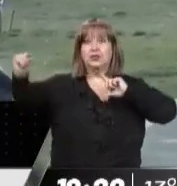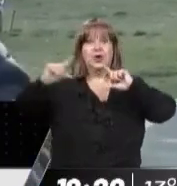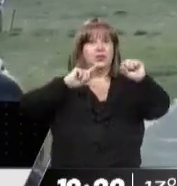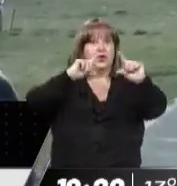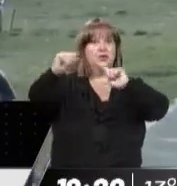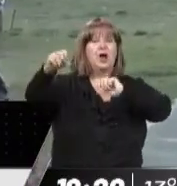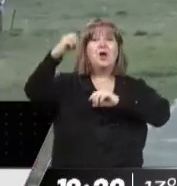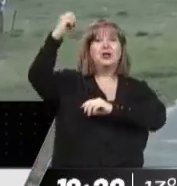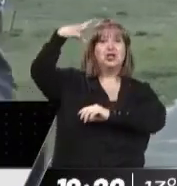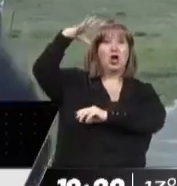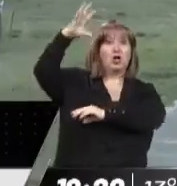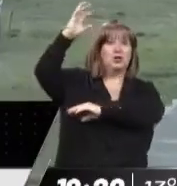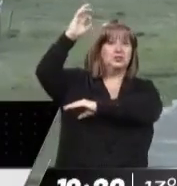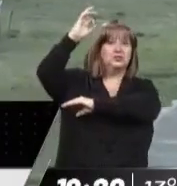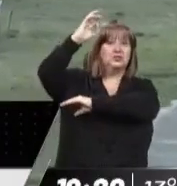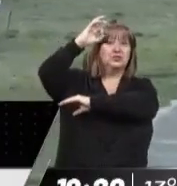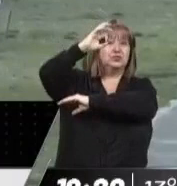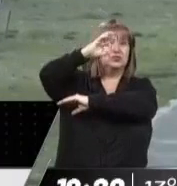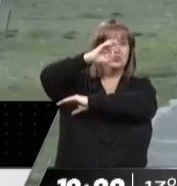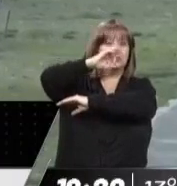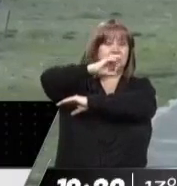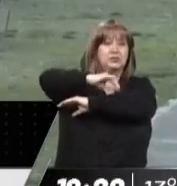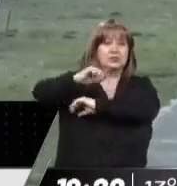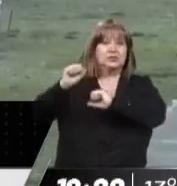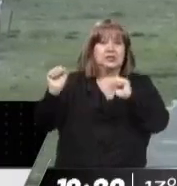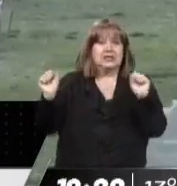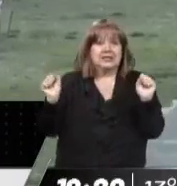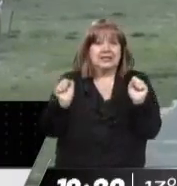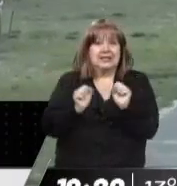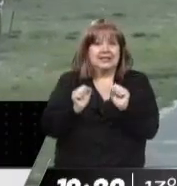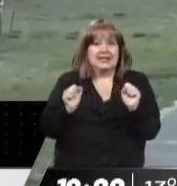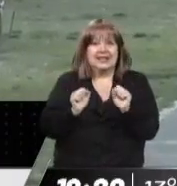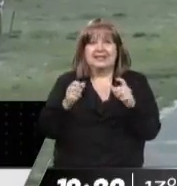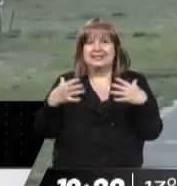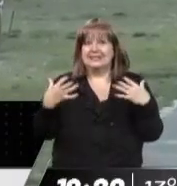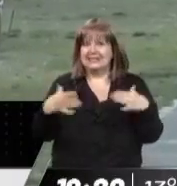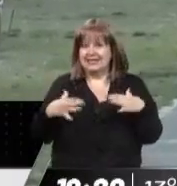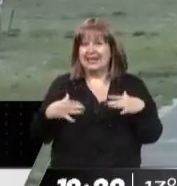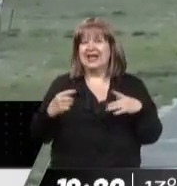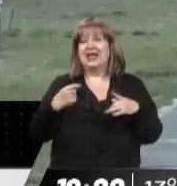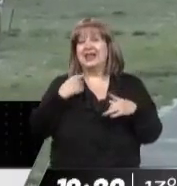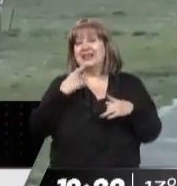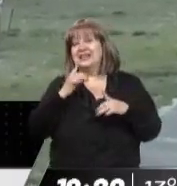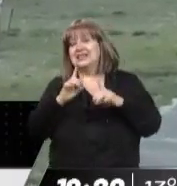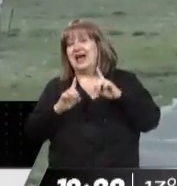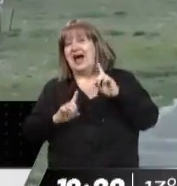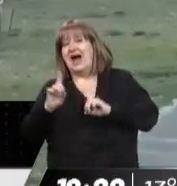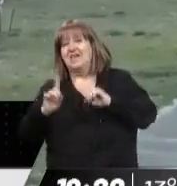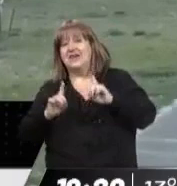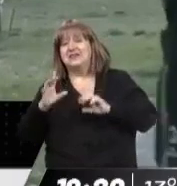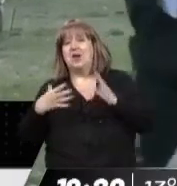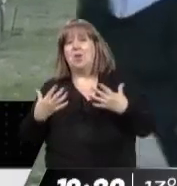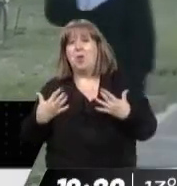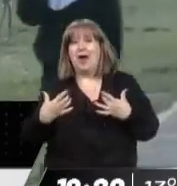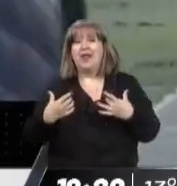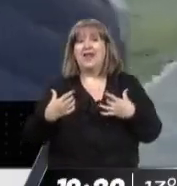el sol y estaba lindo el sol. Hace frío cuando el sol se fue. Y este móvil tiene muchas posibilidades de salir bien, como algunas de salir mal, porque tenemos